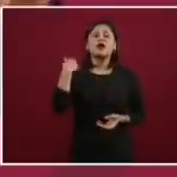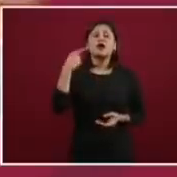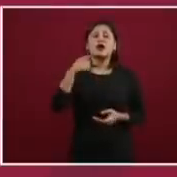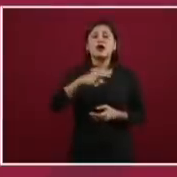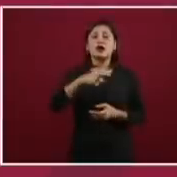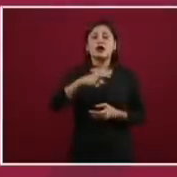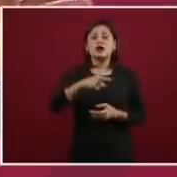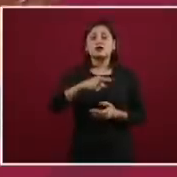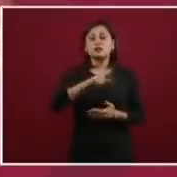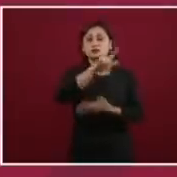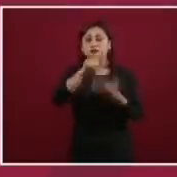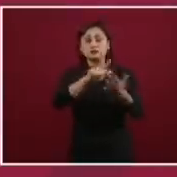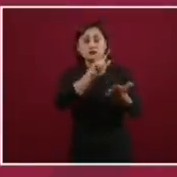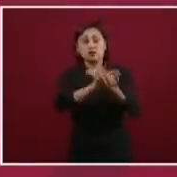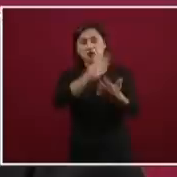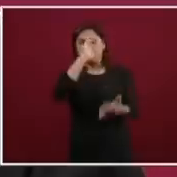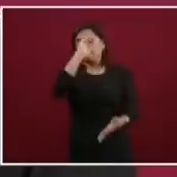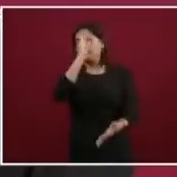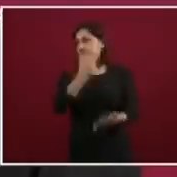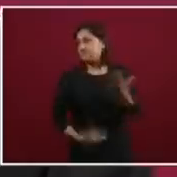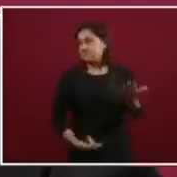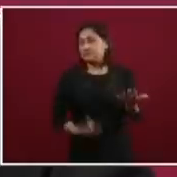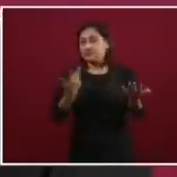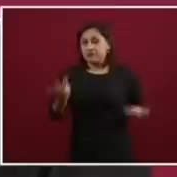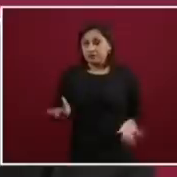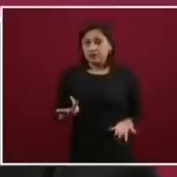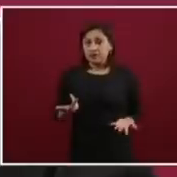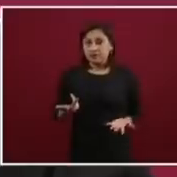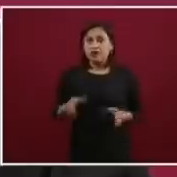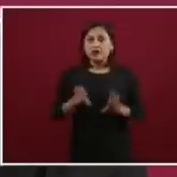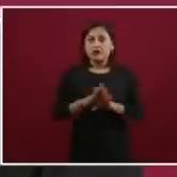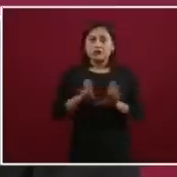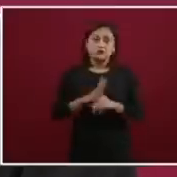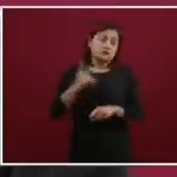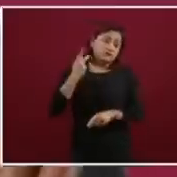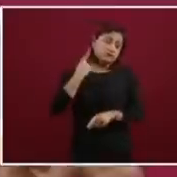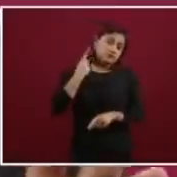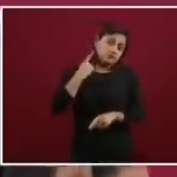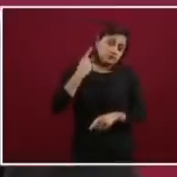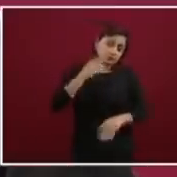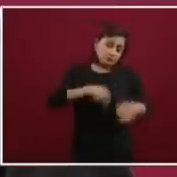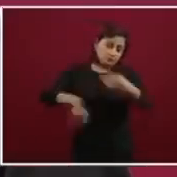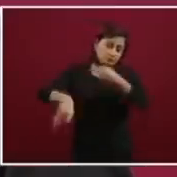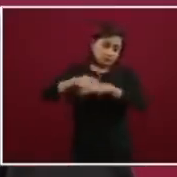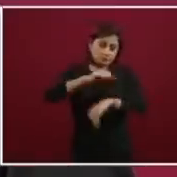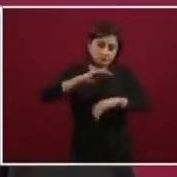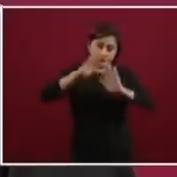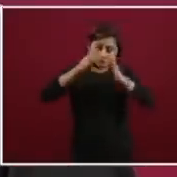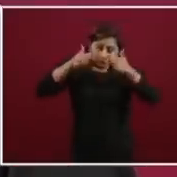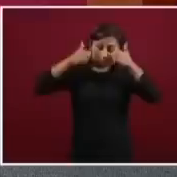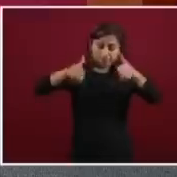toda la política se centraba en eso en los operativos